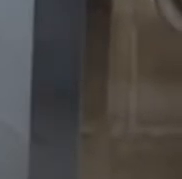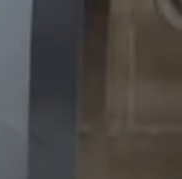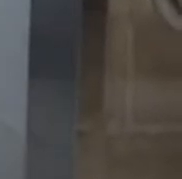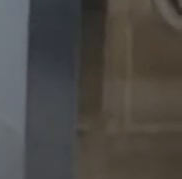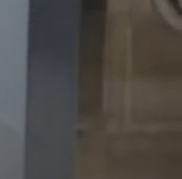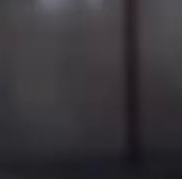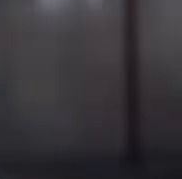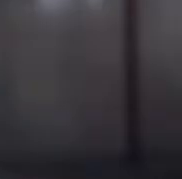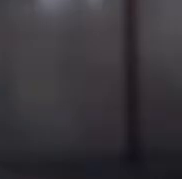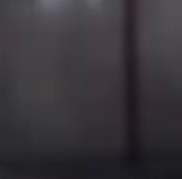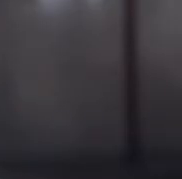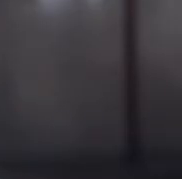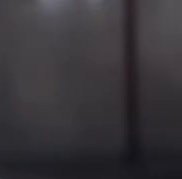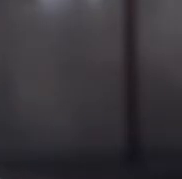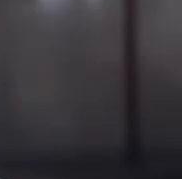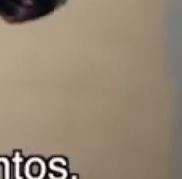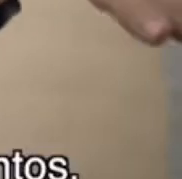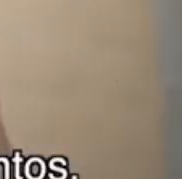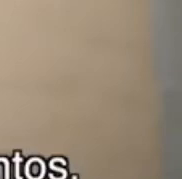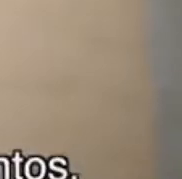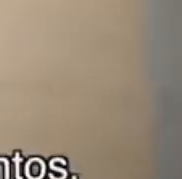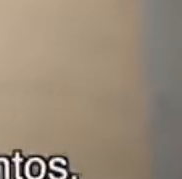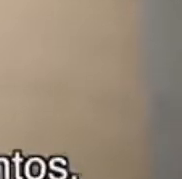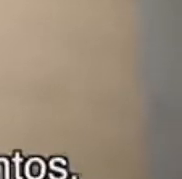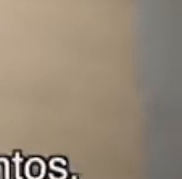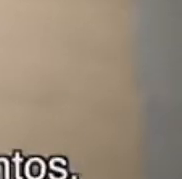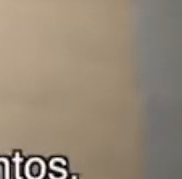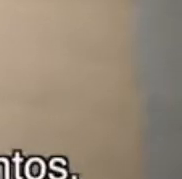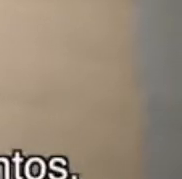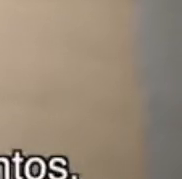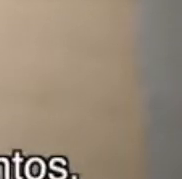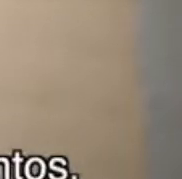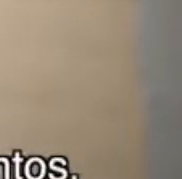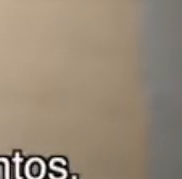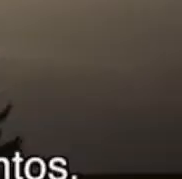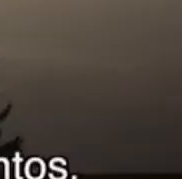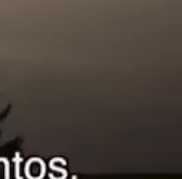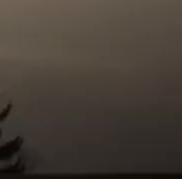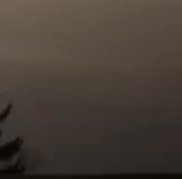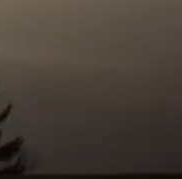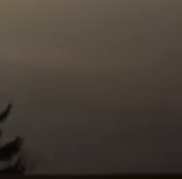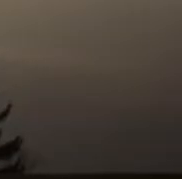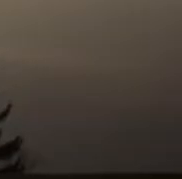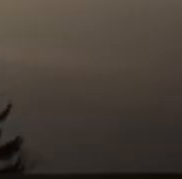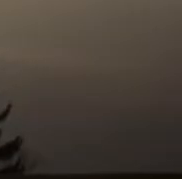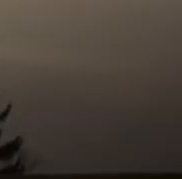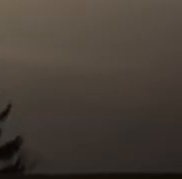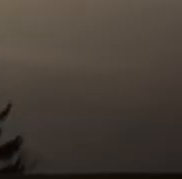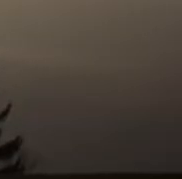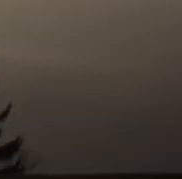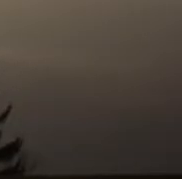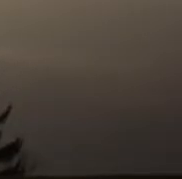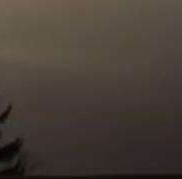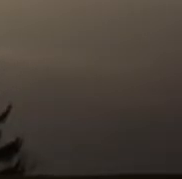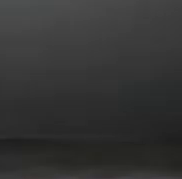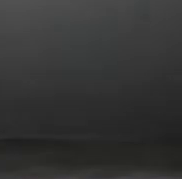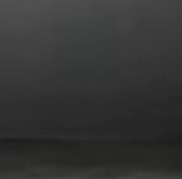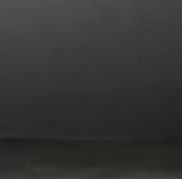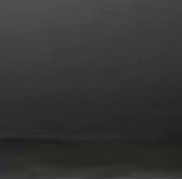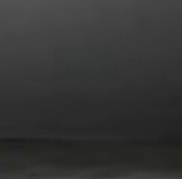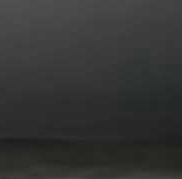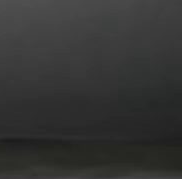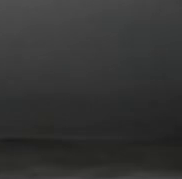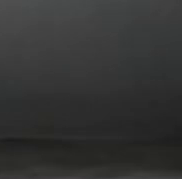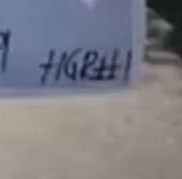También esta batalla la vamos a ganar. Y cuando regresen los abrazos, vamos a trabajar juntos. Como siempre, contigo elevaremos la voz